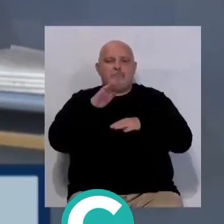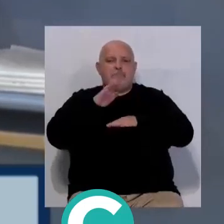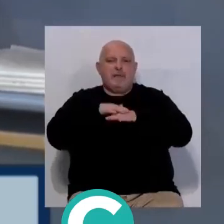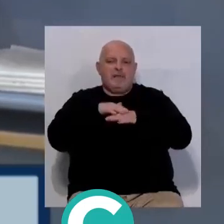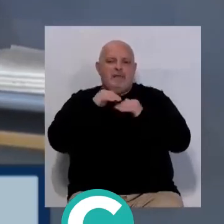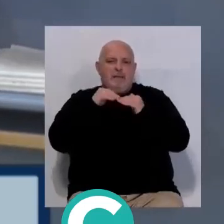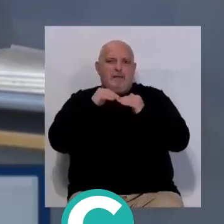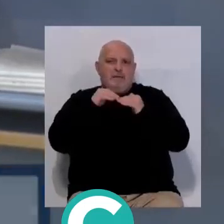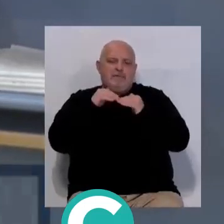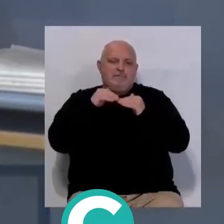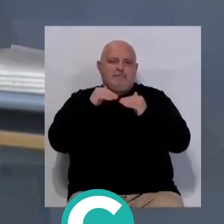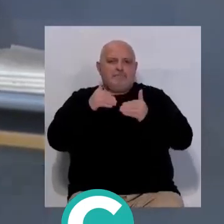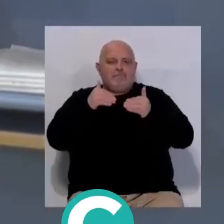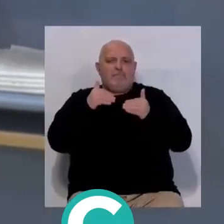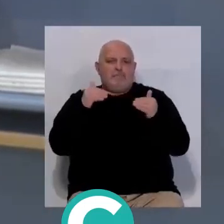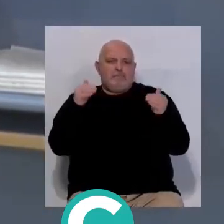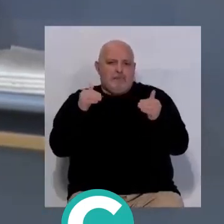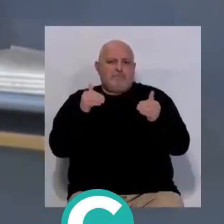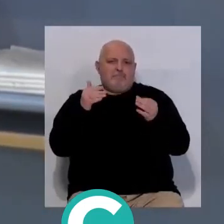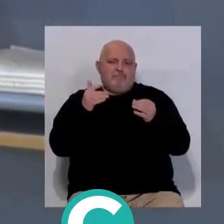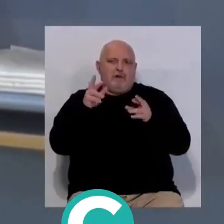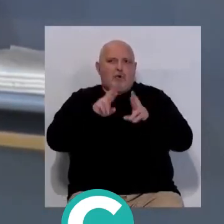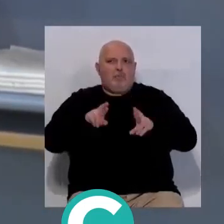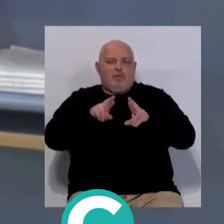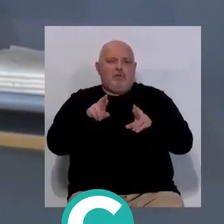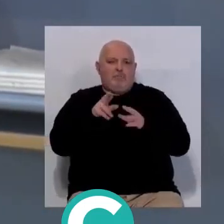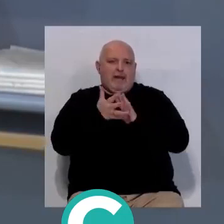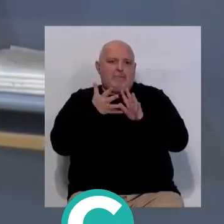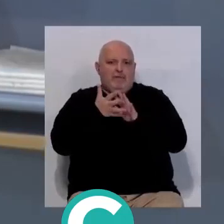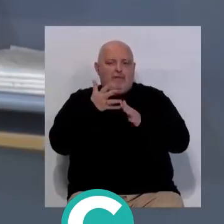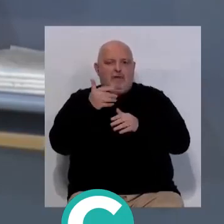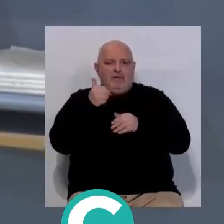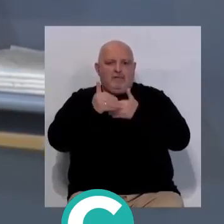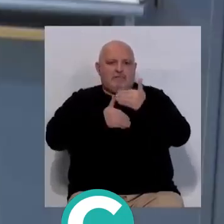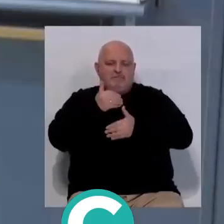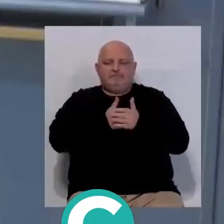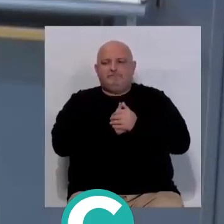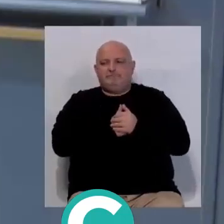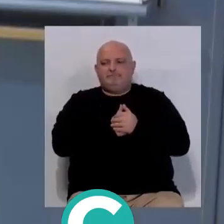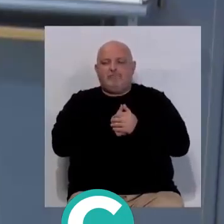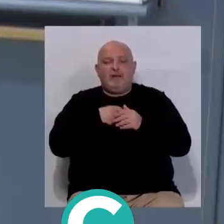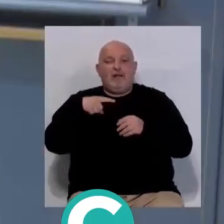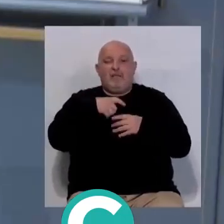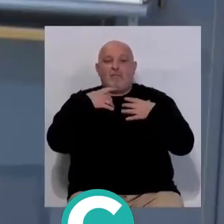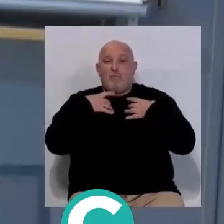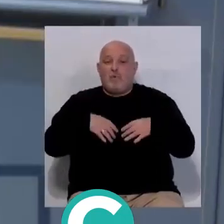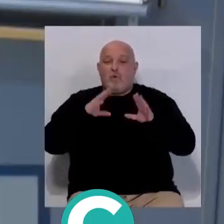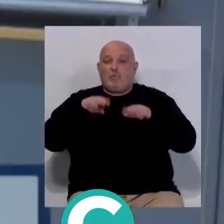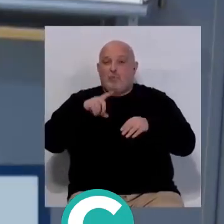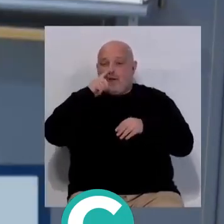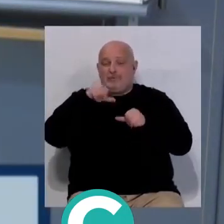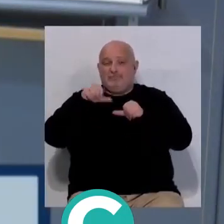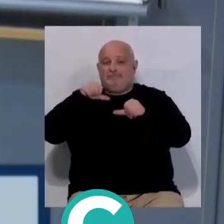mínimamente invasiva, cada vez menos agresiva y con la recuperación del paciente mucho más favorable. El cáncer de pulmón en los últimos